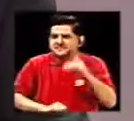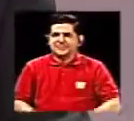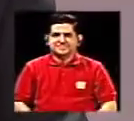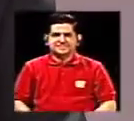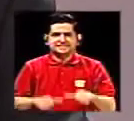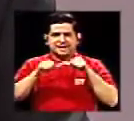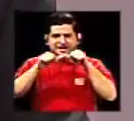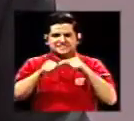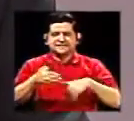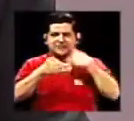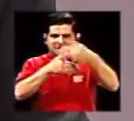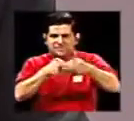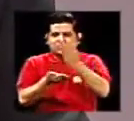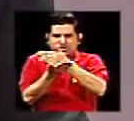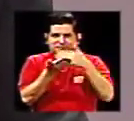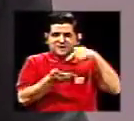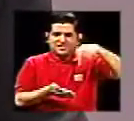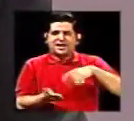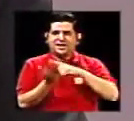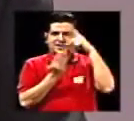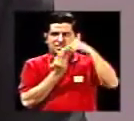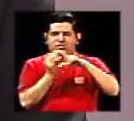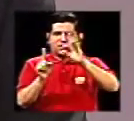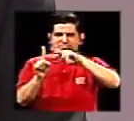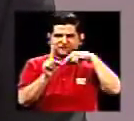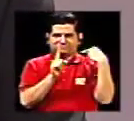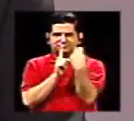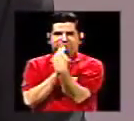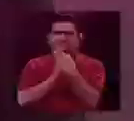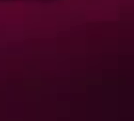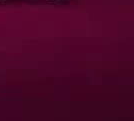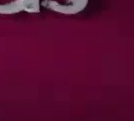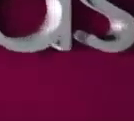volvamos en el siguiente segmento aquí en su programa Punto de Vista.